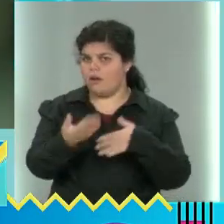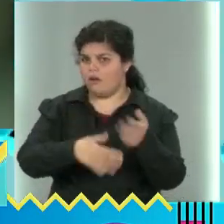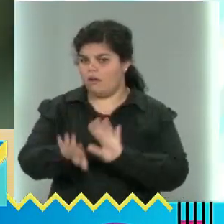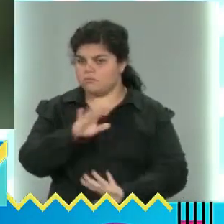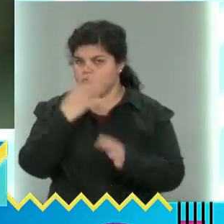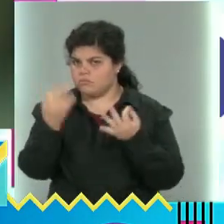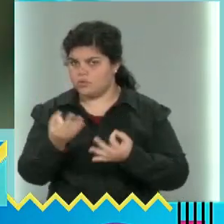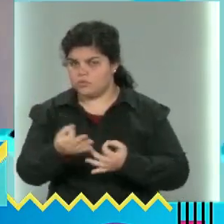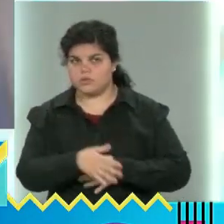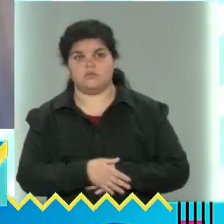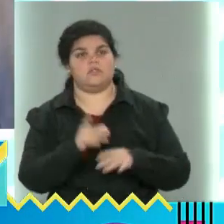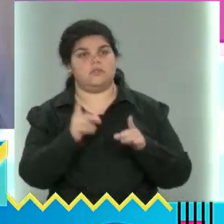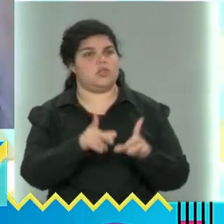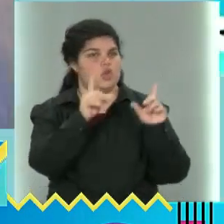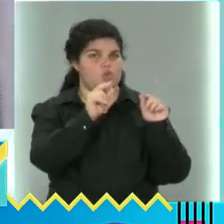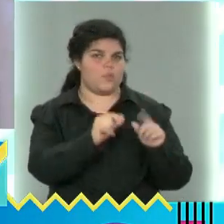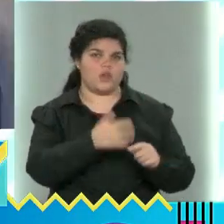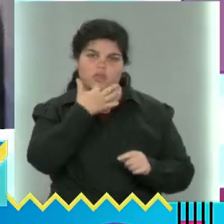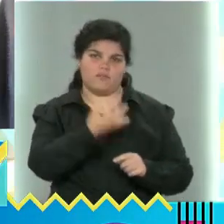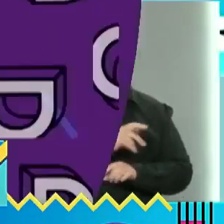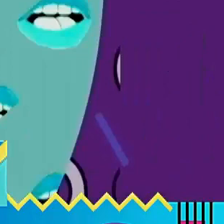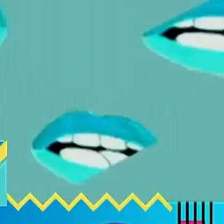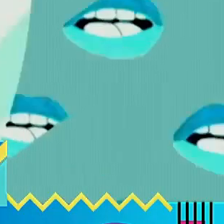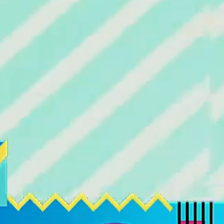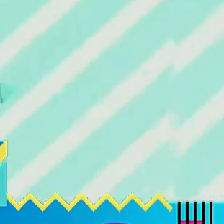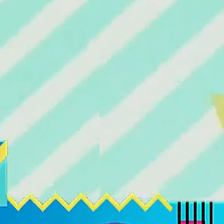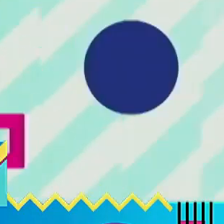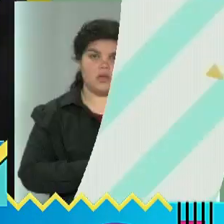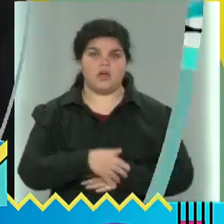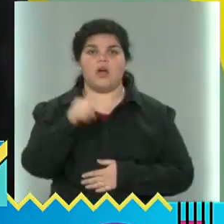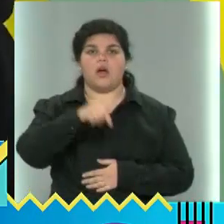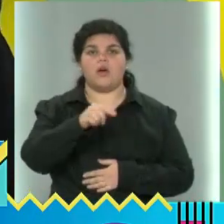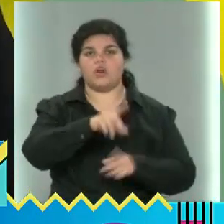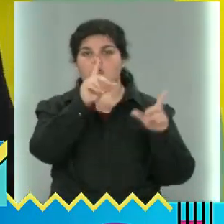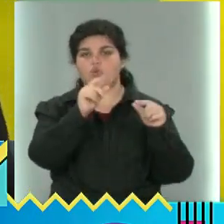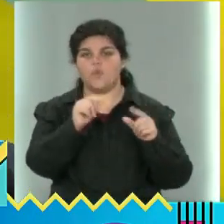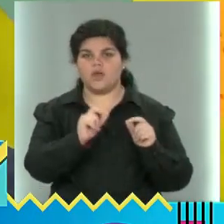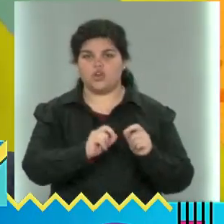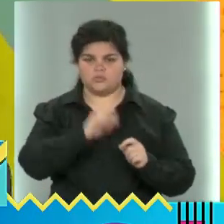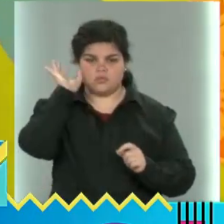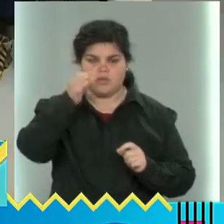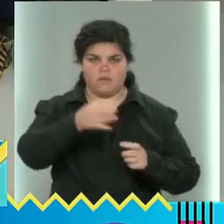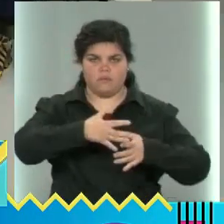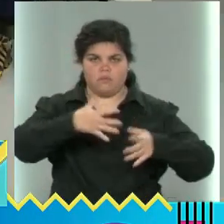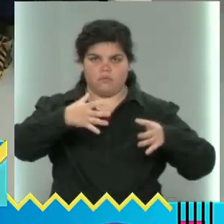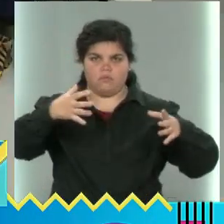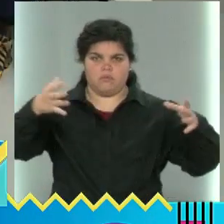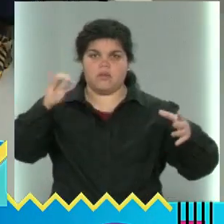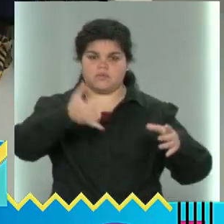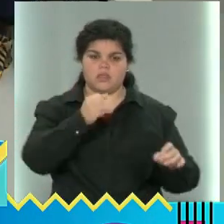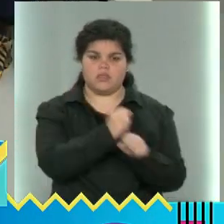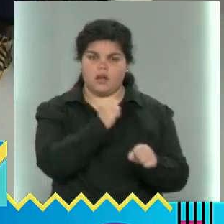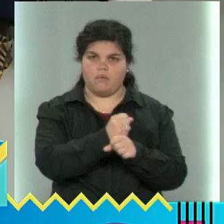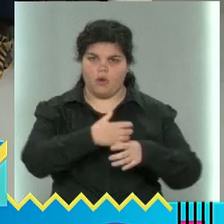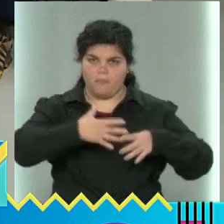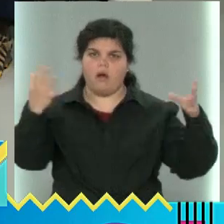ni tampoco son los números que se están dando en la realidad. O sea, estamos viendo números de crecimiento de crecimiento del empleo,